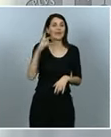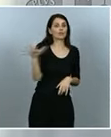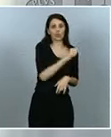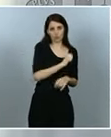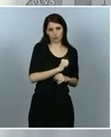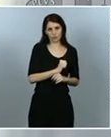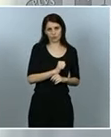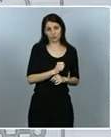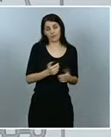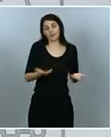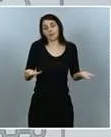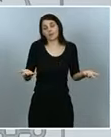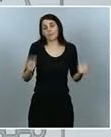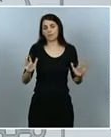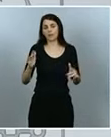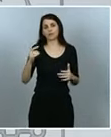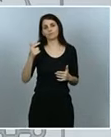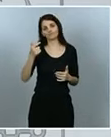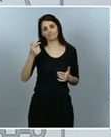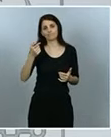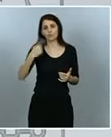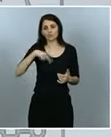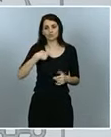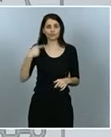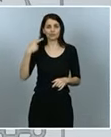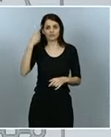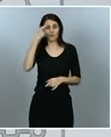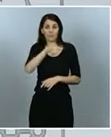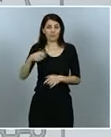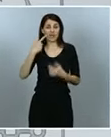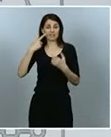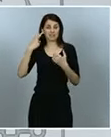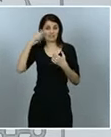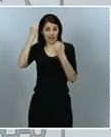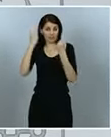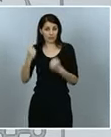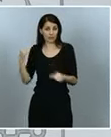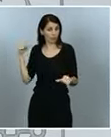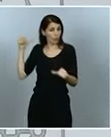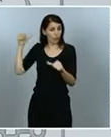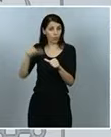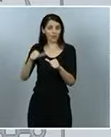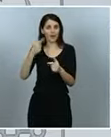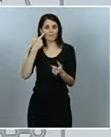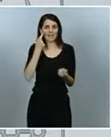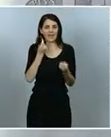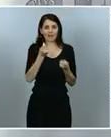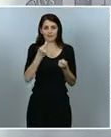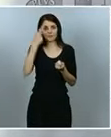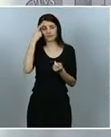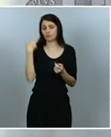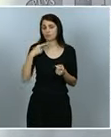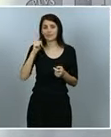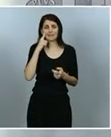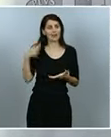los que tenemos muchos años de experiencia en vigilancia, que es casi imposible. Todo hubiera implicado el total de la